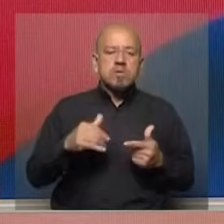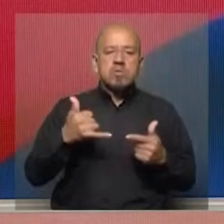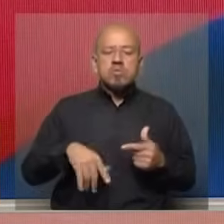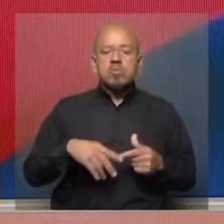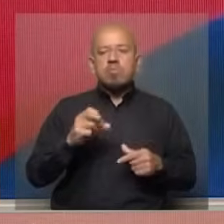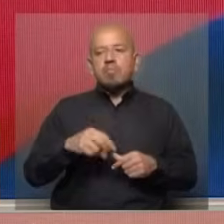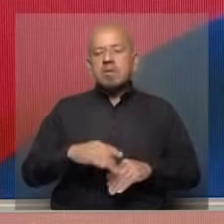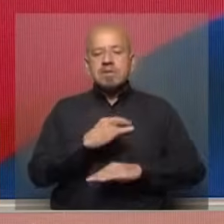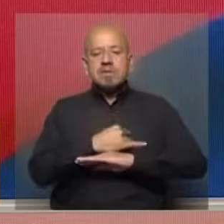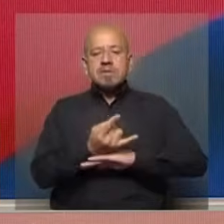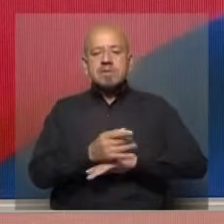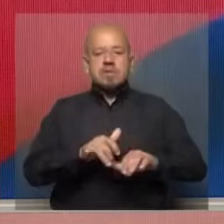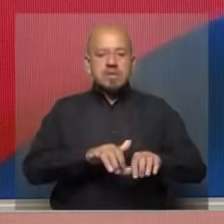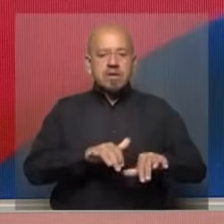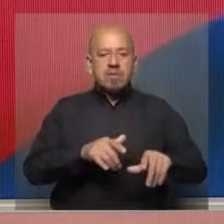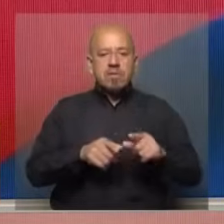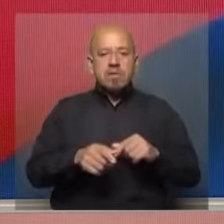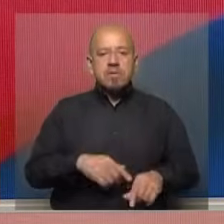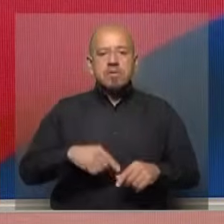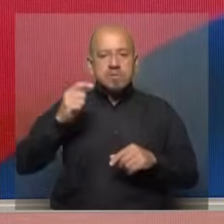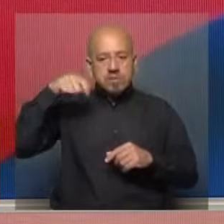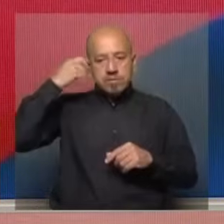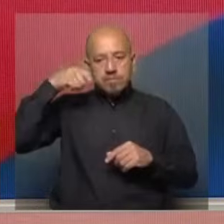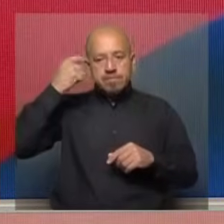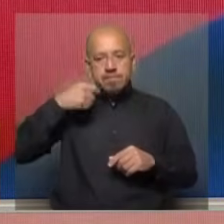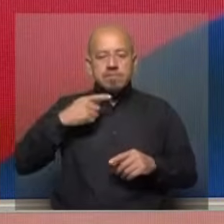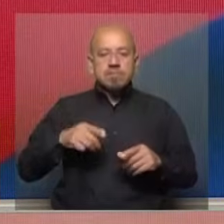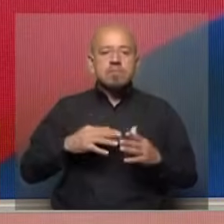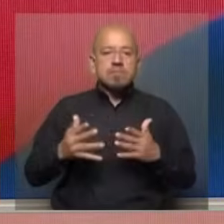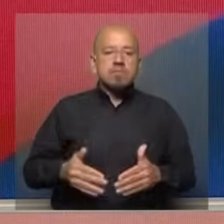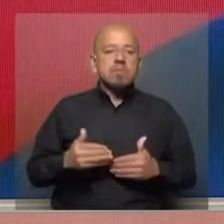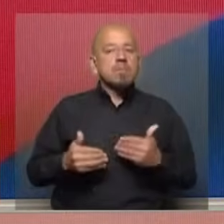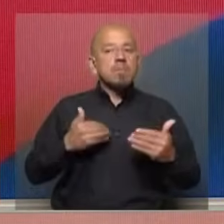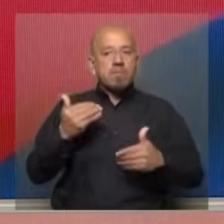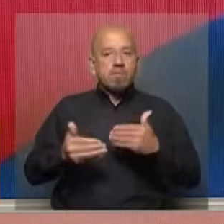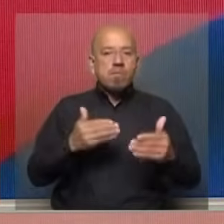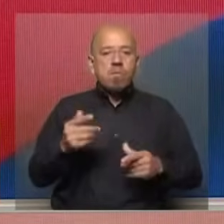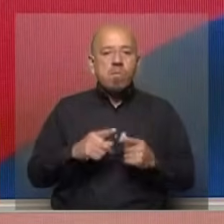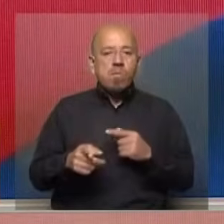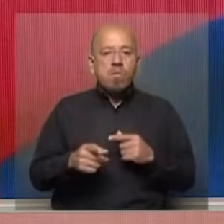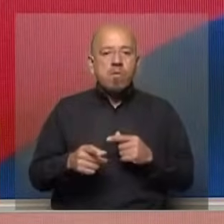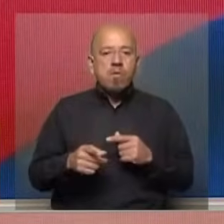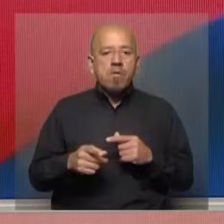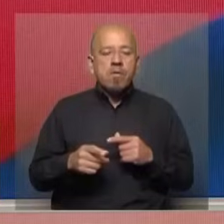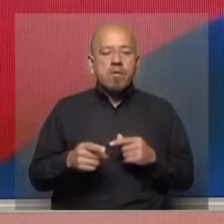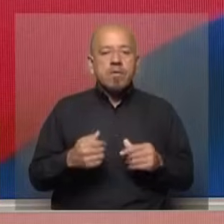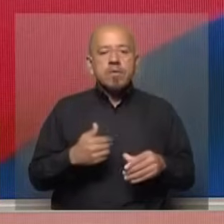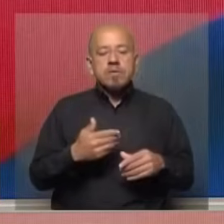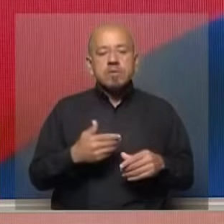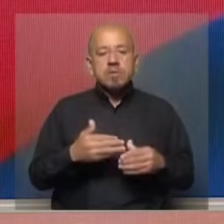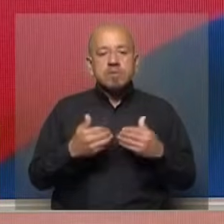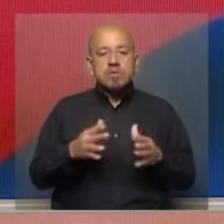Ceibal, tenemos una industria audiovisual que está recorriendo un camino que arrancó en el gobierno de Tabaré Vázquez,